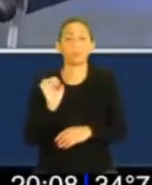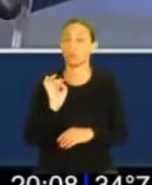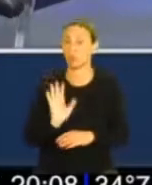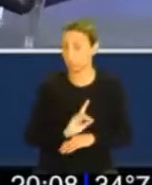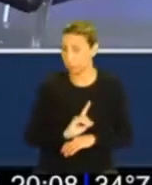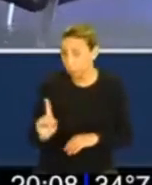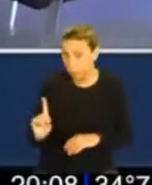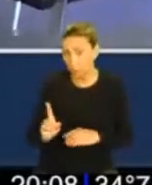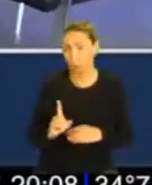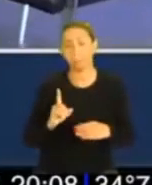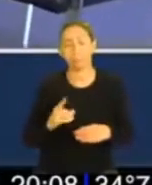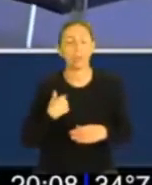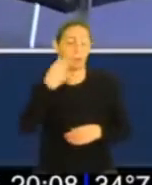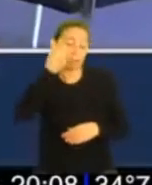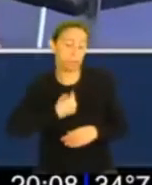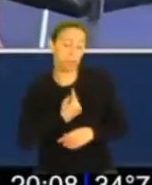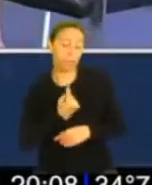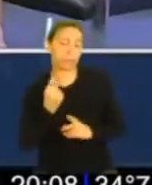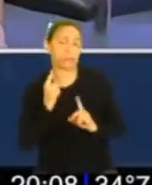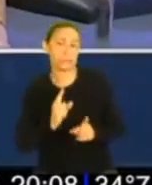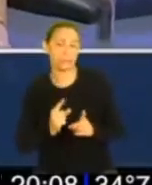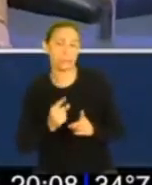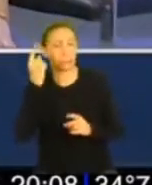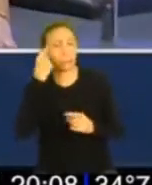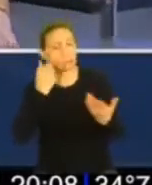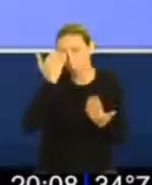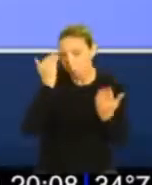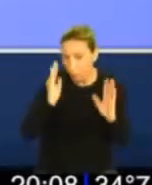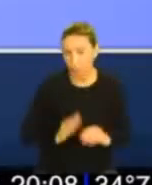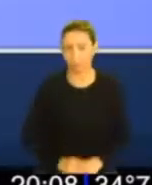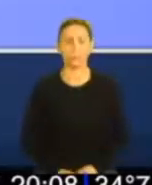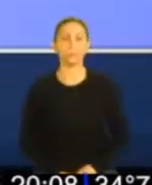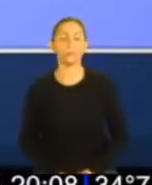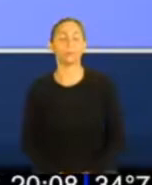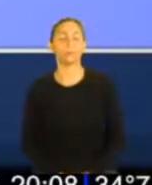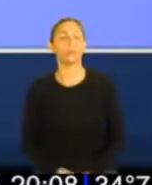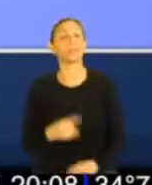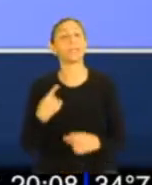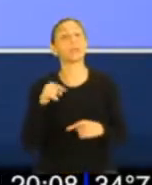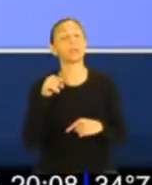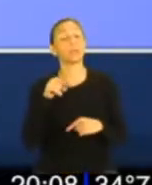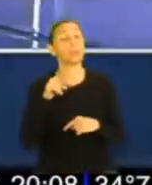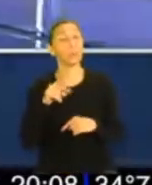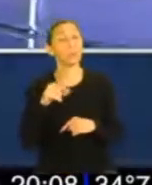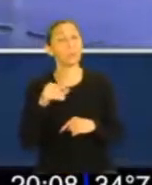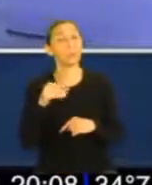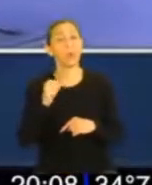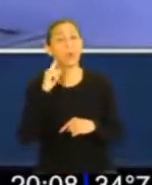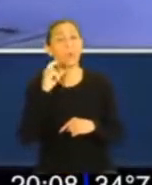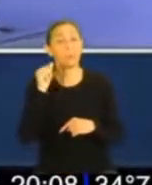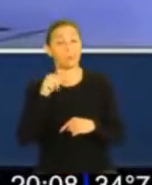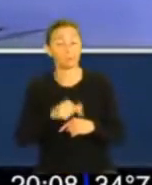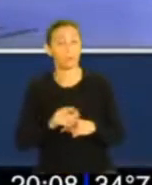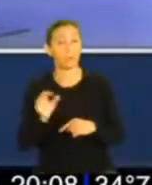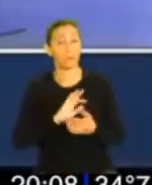no solamente por el bien individual, sino que esto ya es un bien colectivo. Justamente esta es la característica de estas nuevas variantes, que